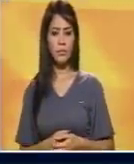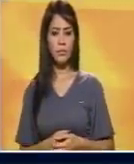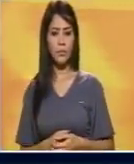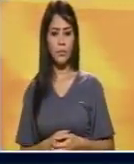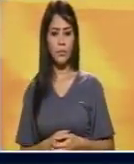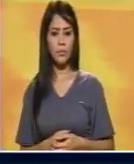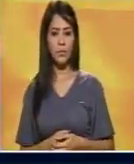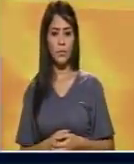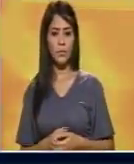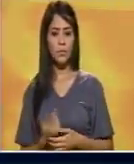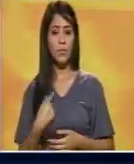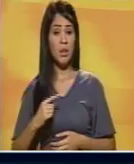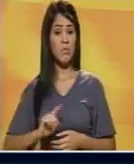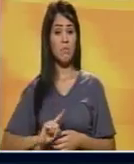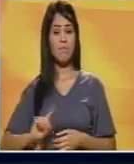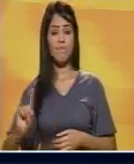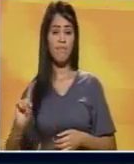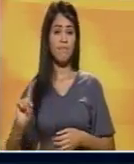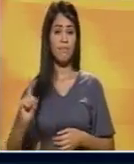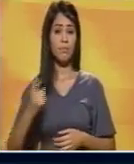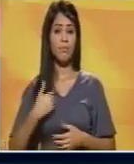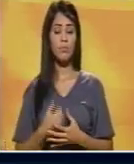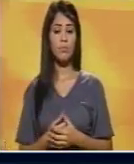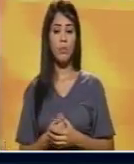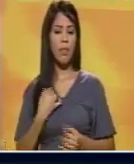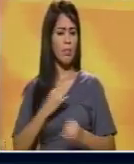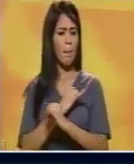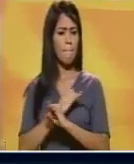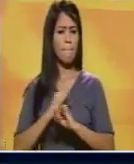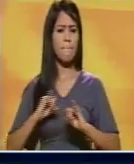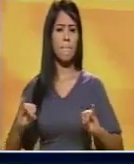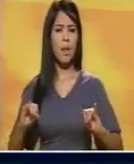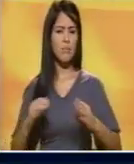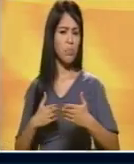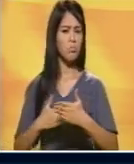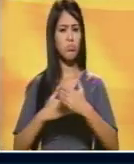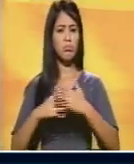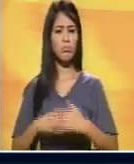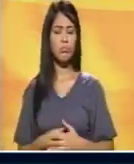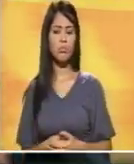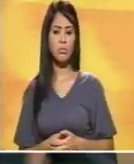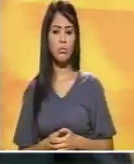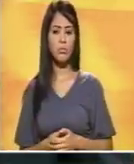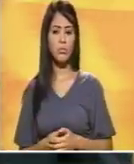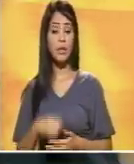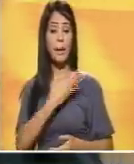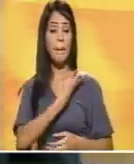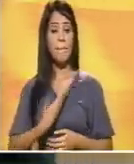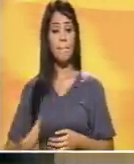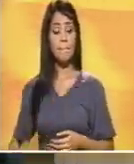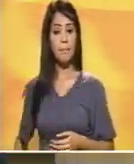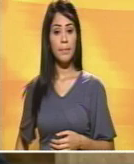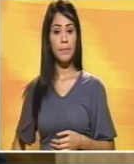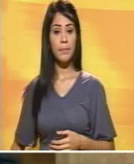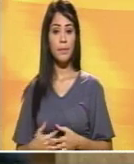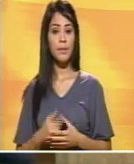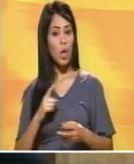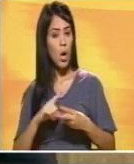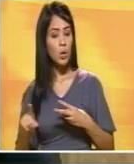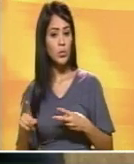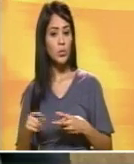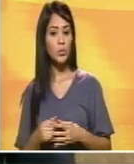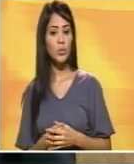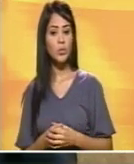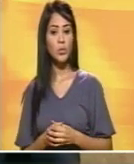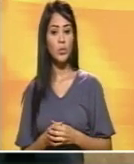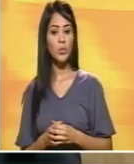Y que ninguna conjura independentista la destruirá. El presidente de la Generalitat, Carles Puigdemont, tiene